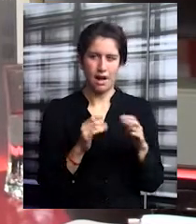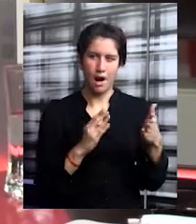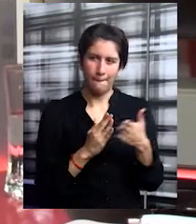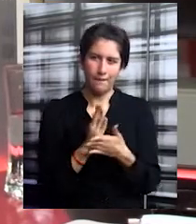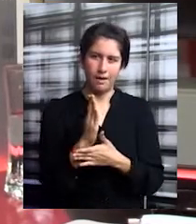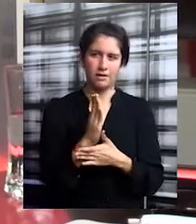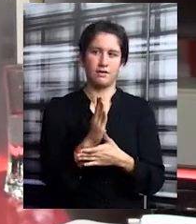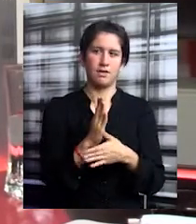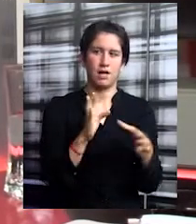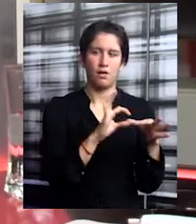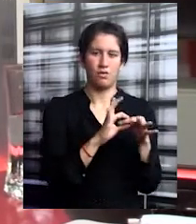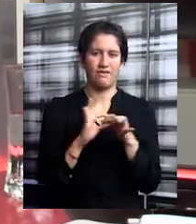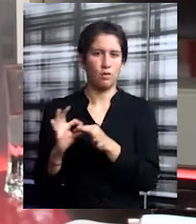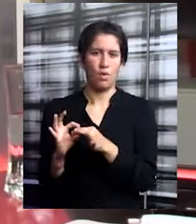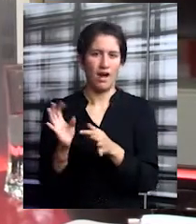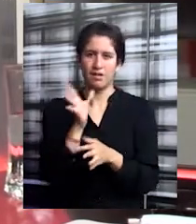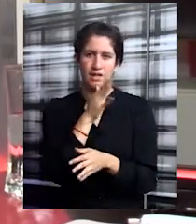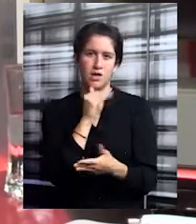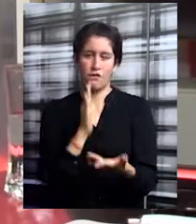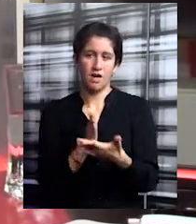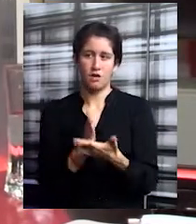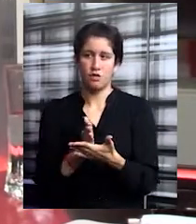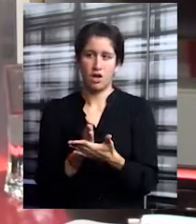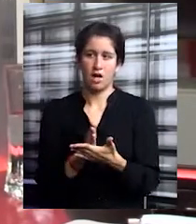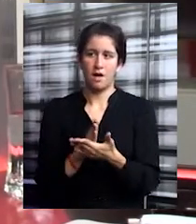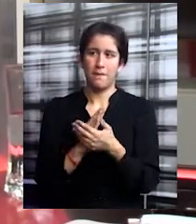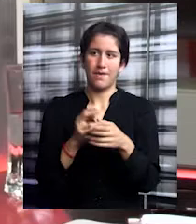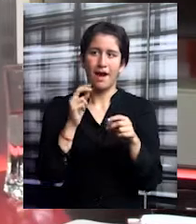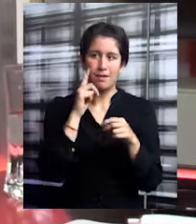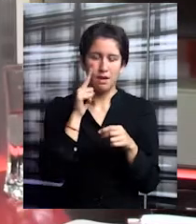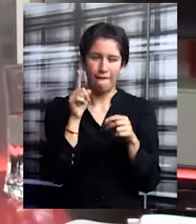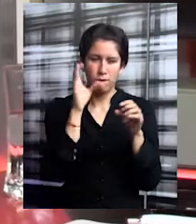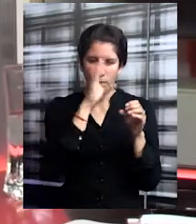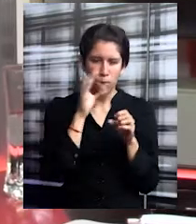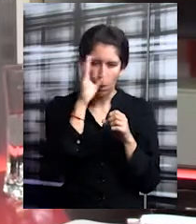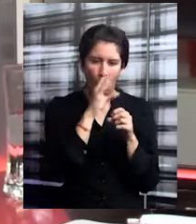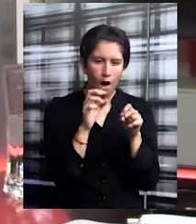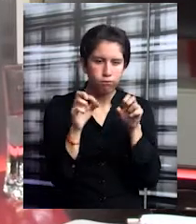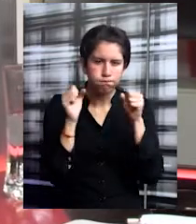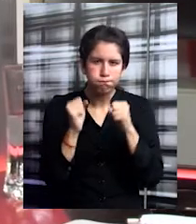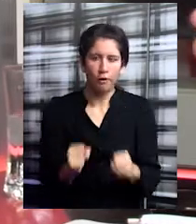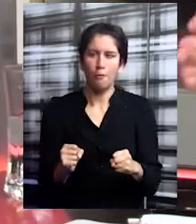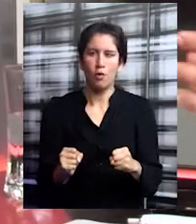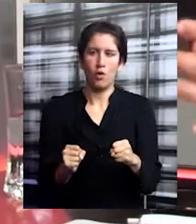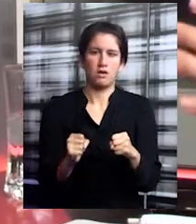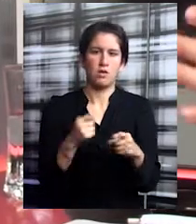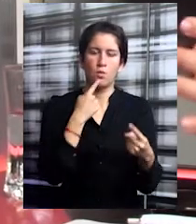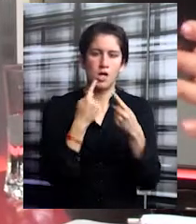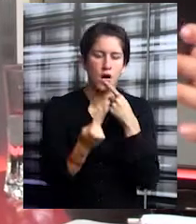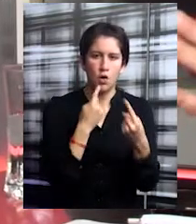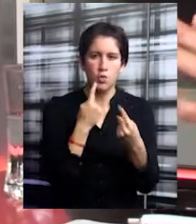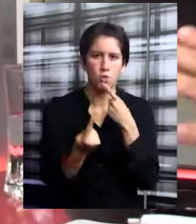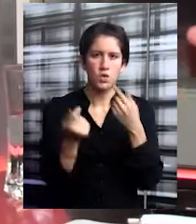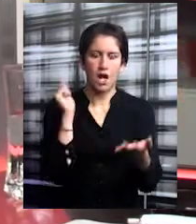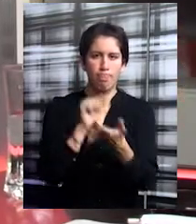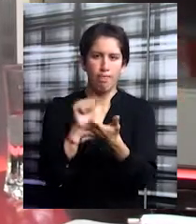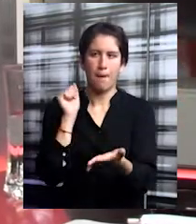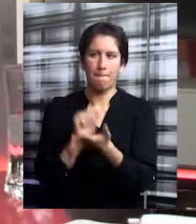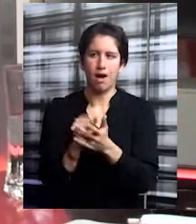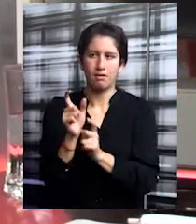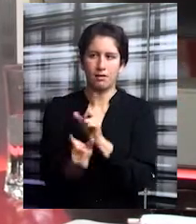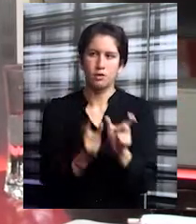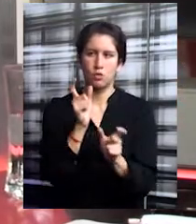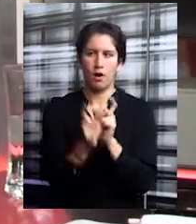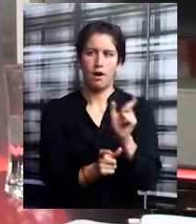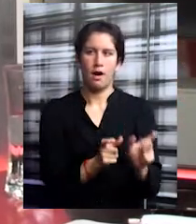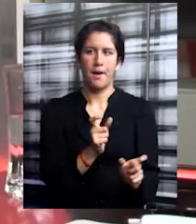ni obligatoria, generar por lo menos la posibilidad de institucionalizar esta demanda ciudadana. Ahora, abrir los cauces para que la gente se